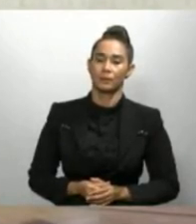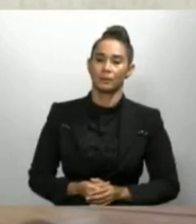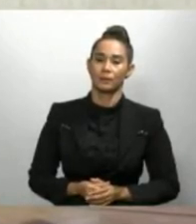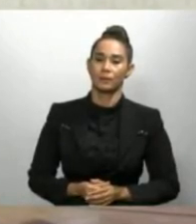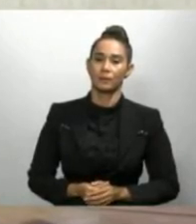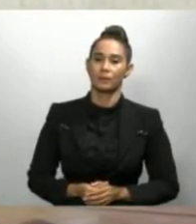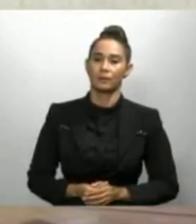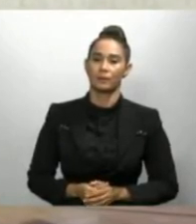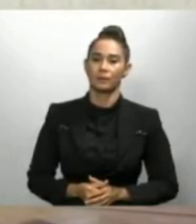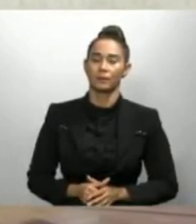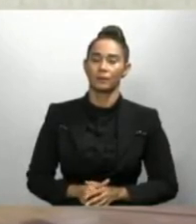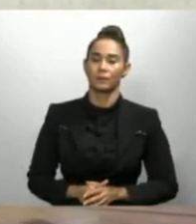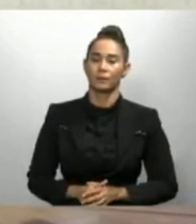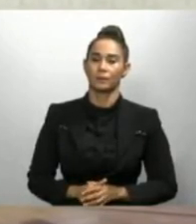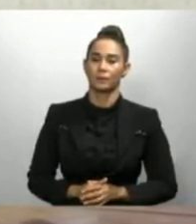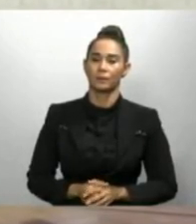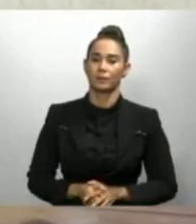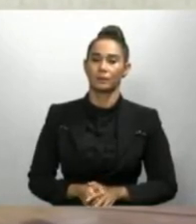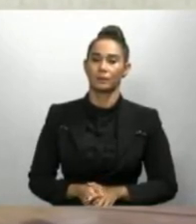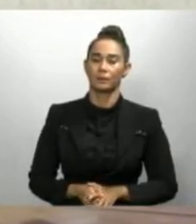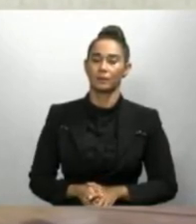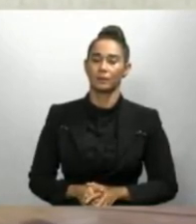Buenas.